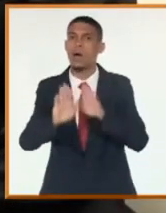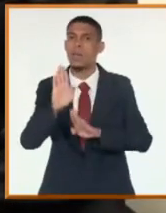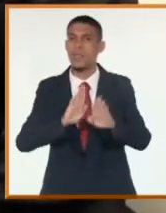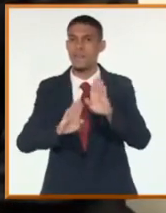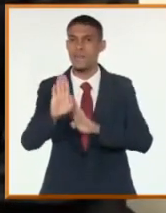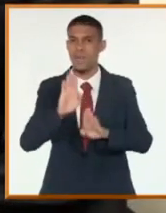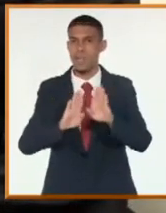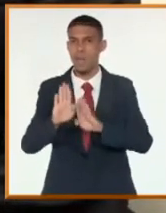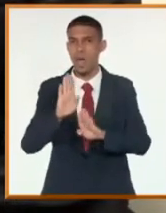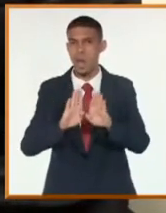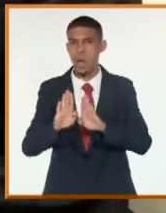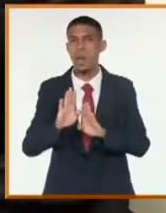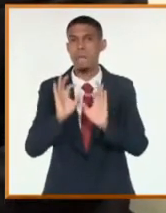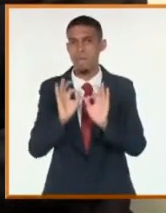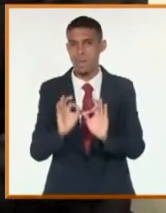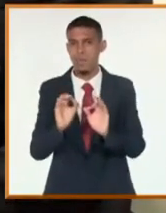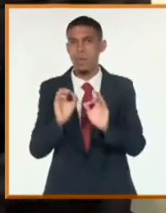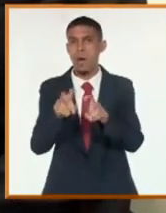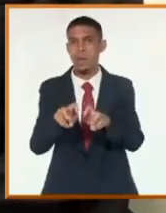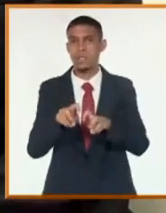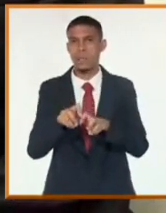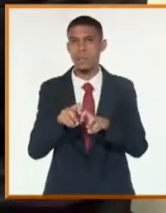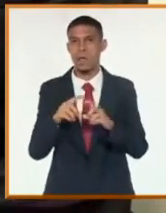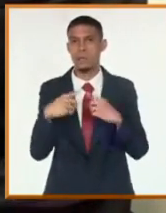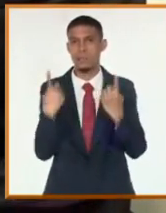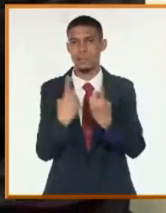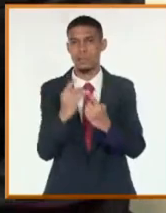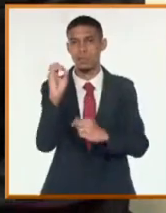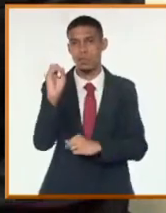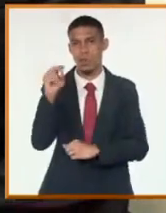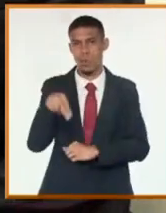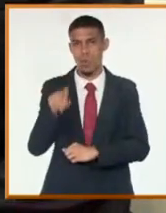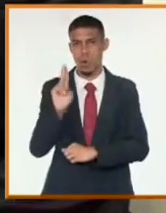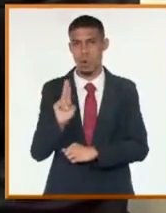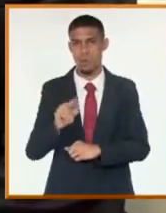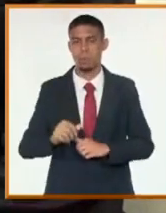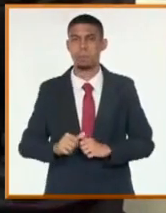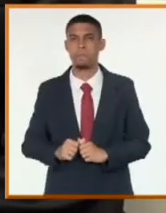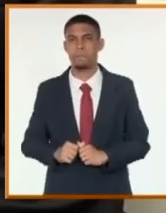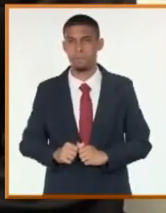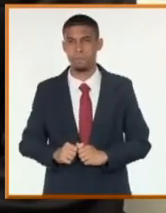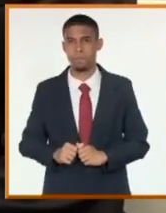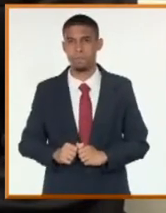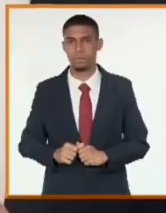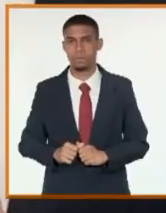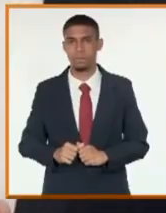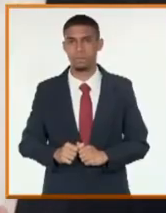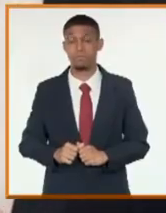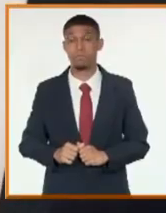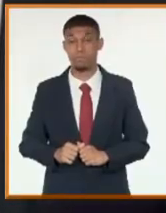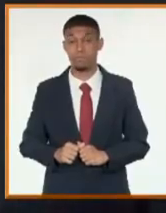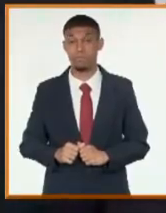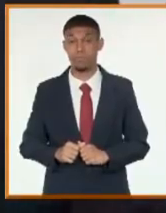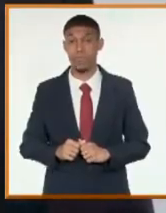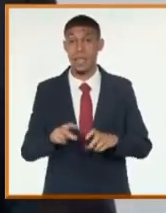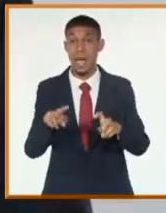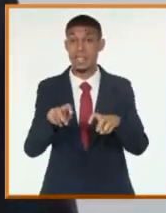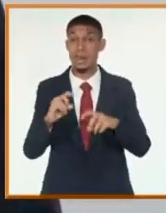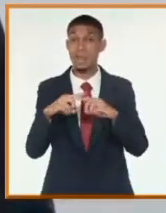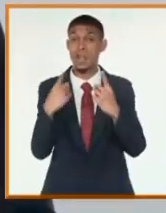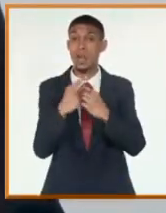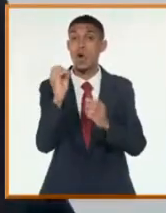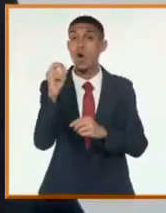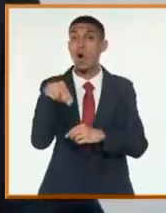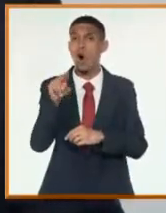posición común en la Asamblea General de Naciones Unidas. Hay que decir que ya la Asamblea General de Naciones Unidas se produce